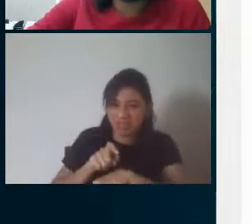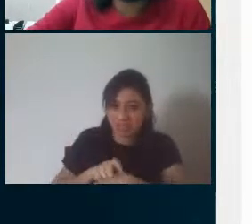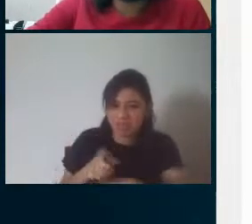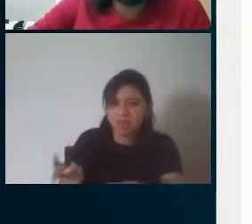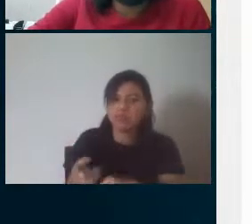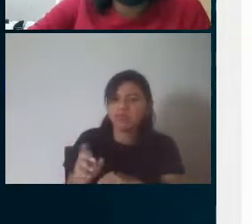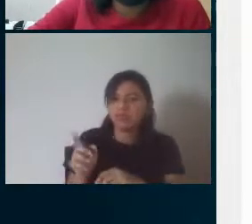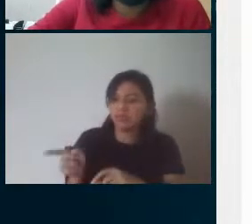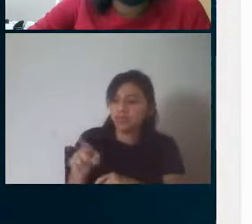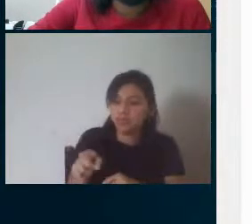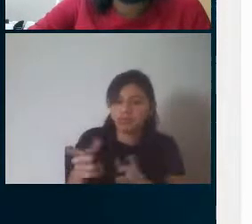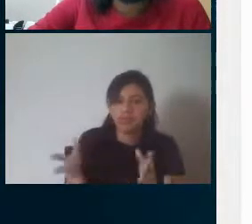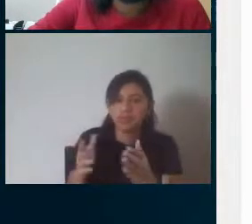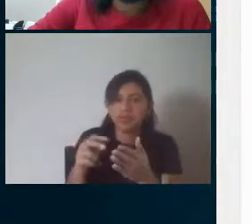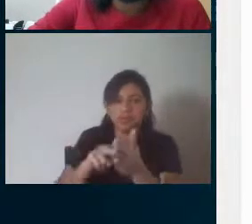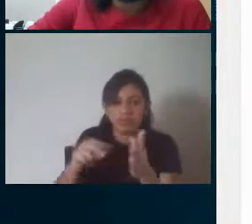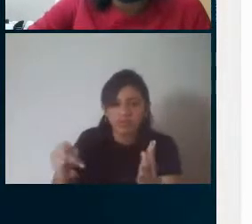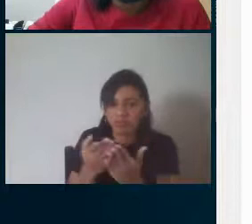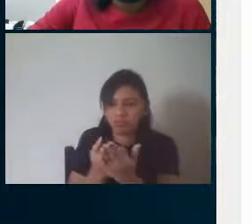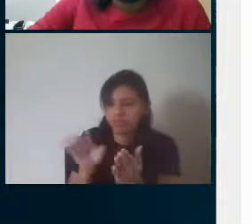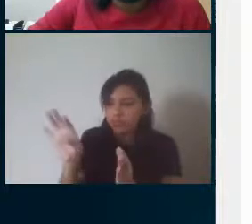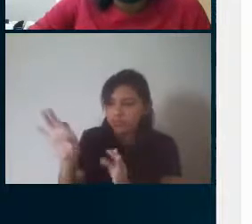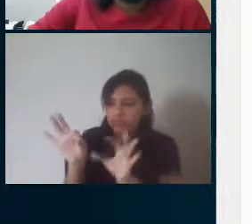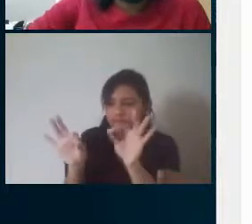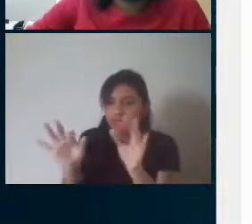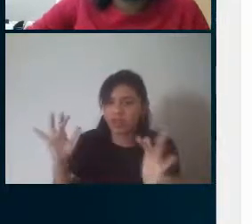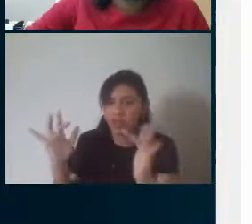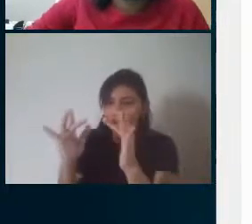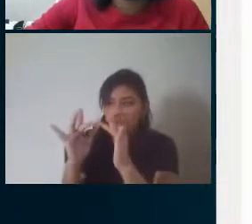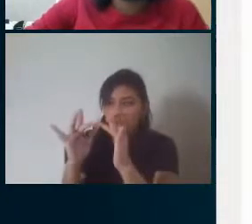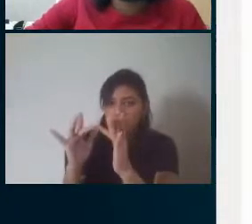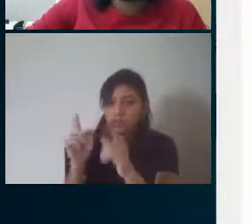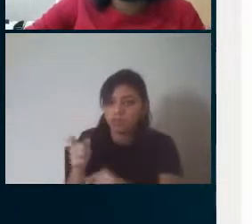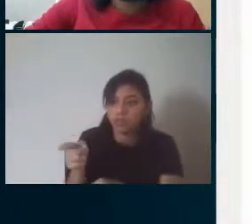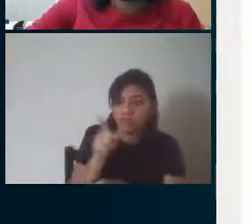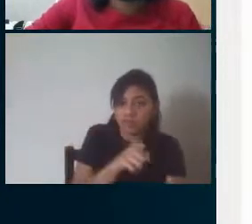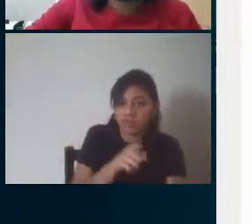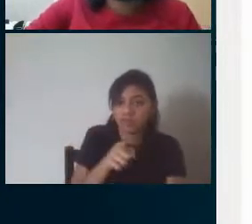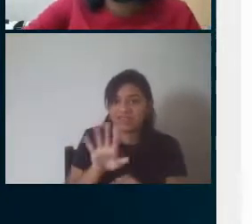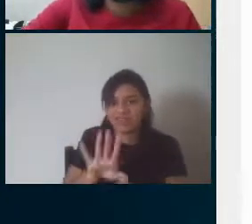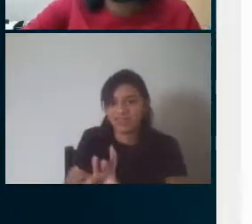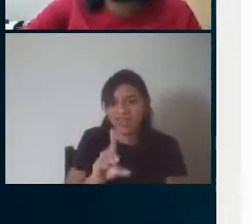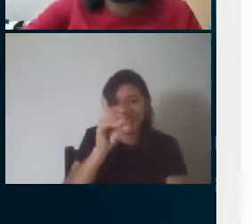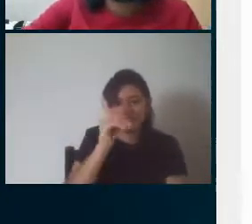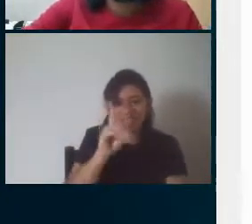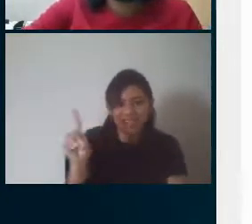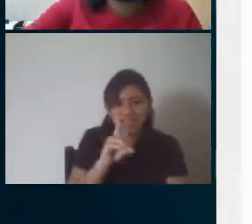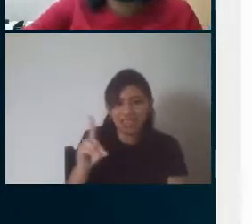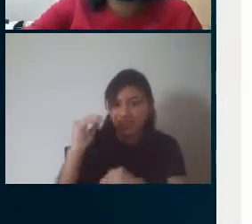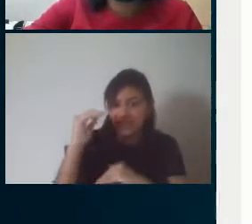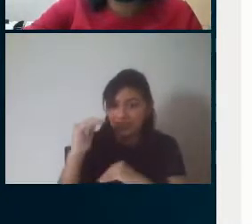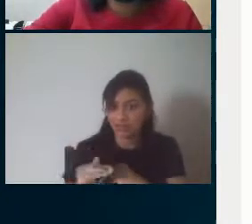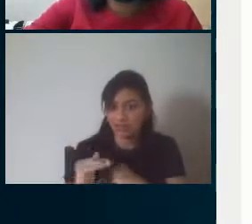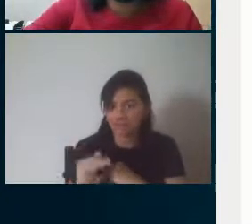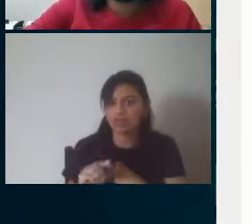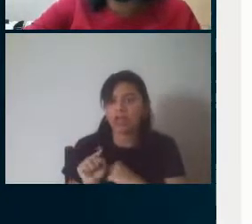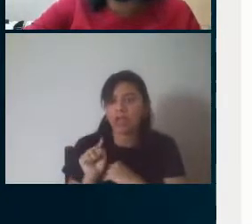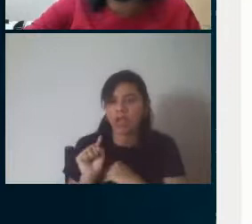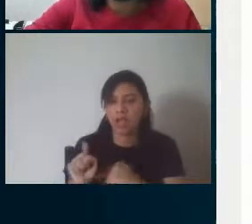cuadro selecciono un equipo y en el cuadro inferior de la derecha se verifica la información de la